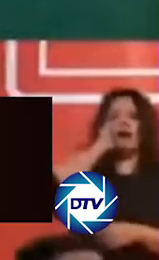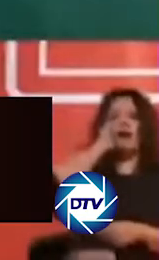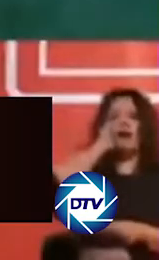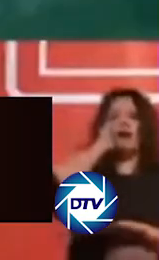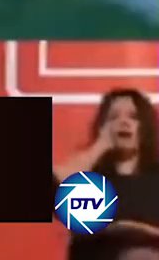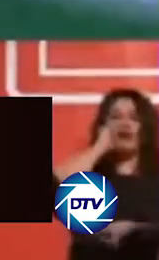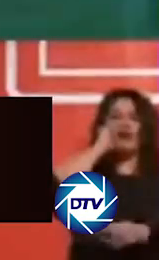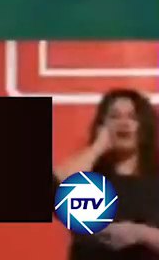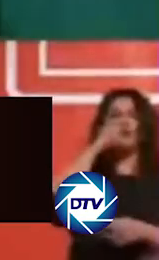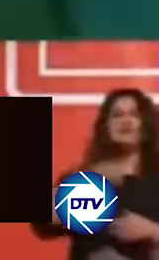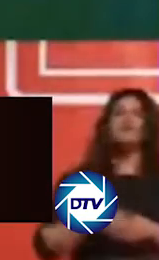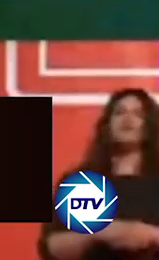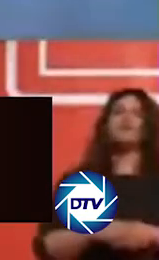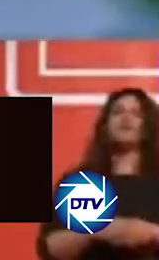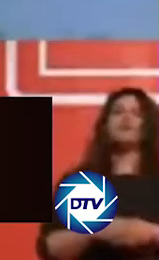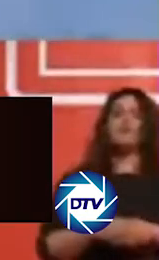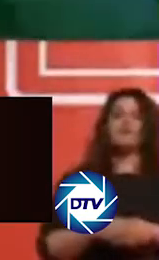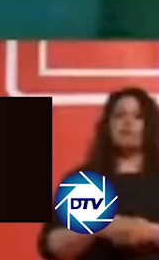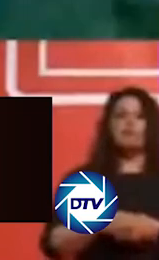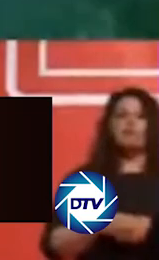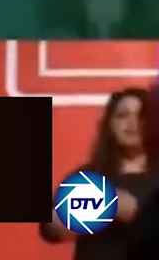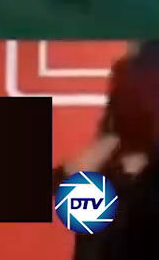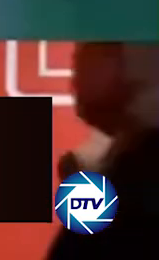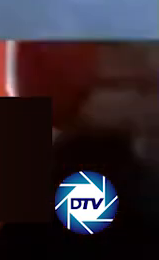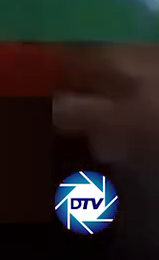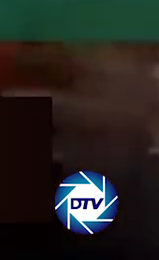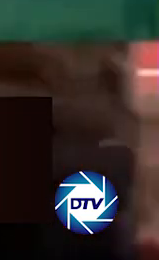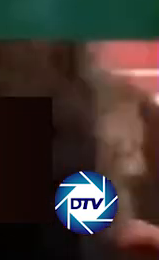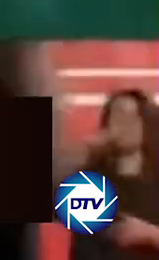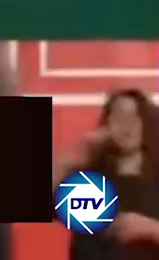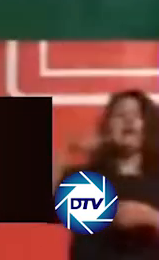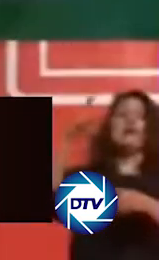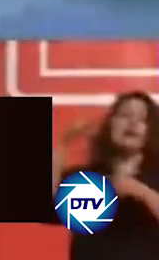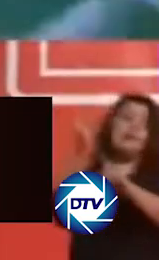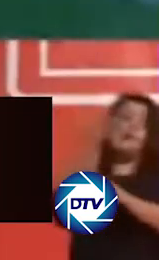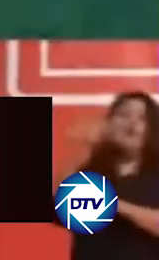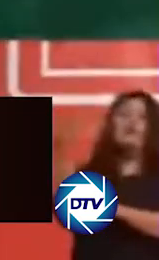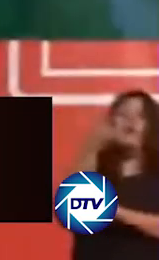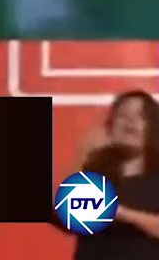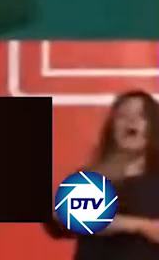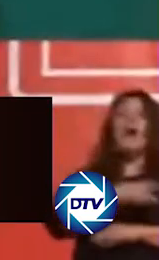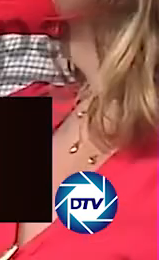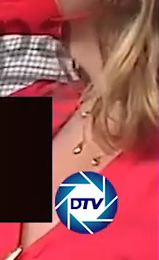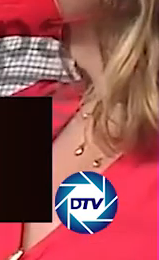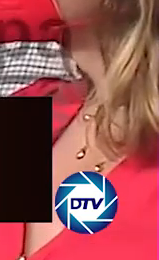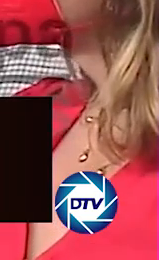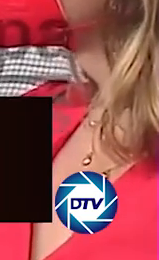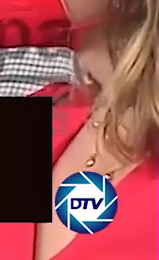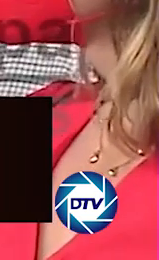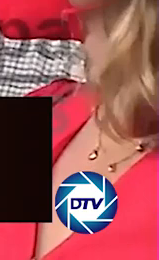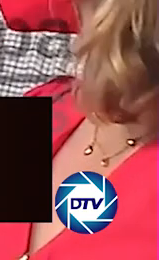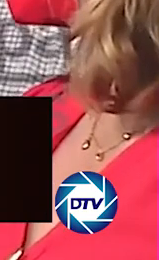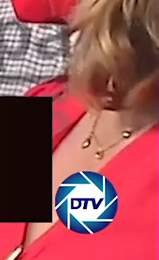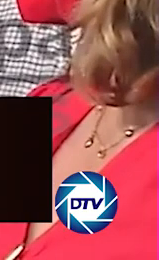está completamente investigadísima. ¿Tiene usted algo que decir? Por supuesto, salieron corriendo, los guardaespaldas, asesores o